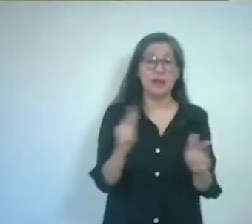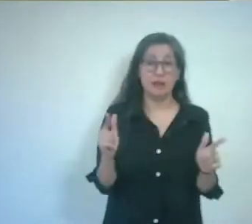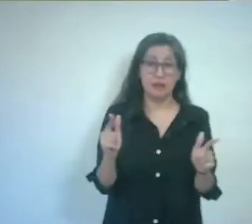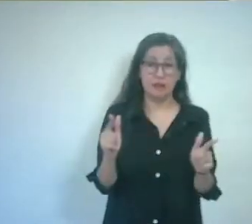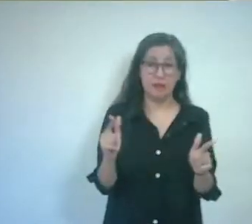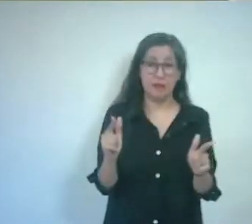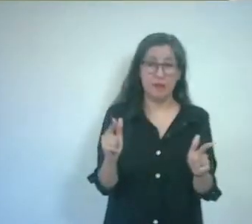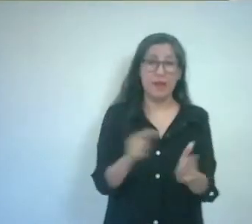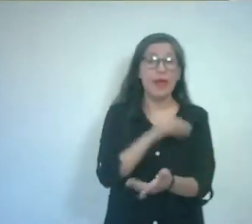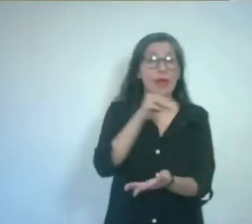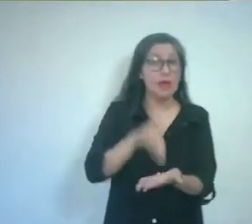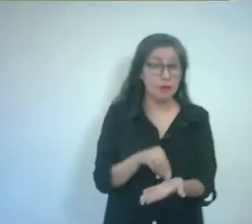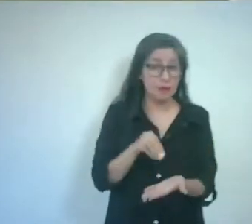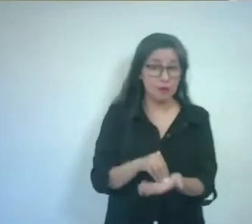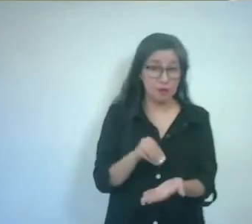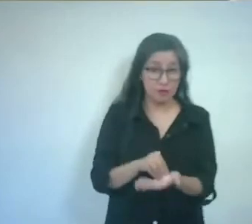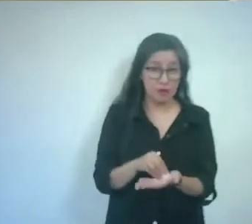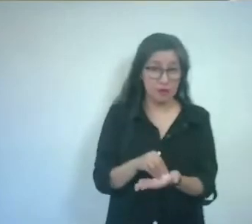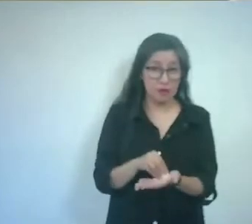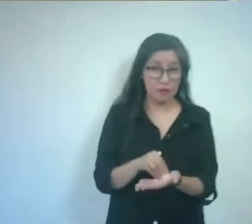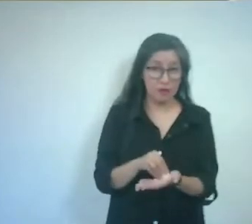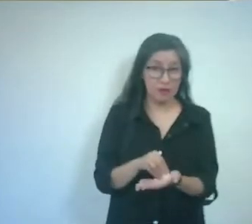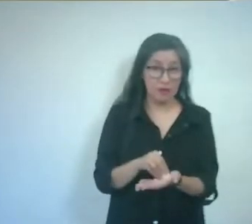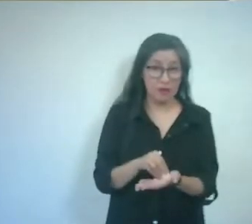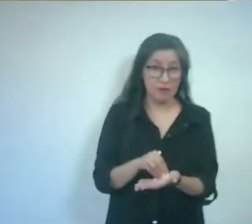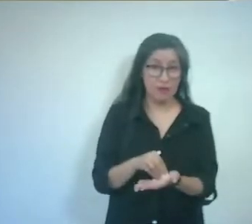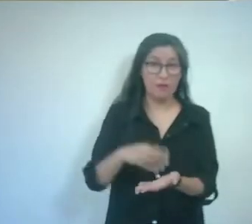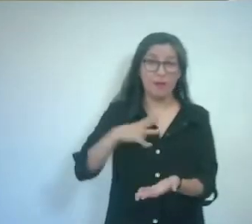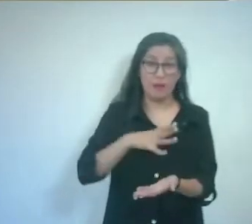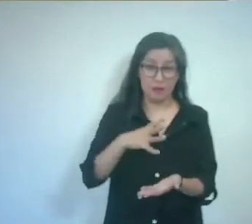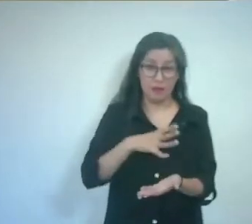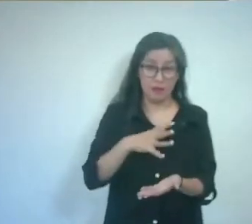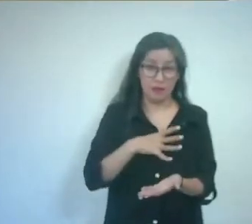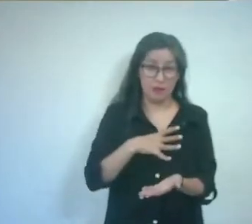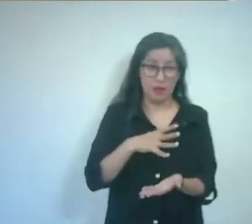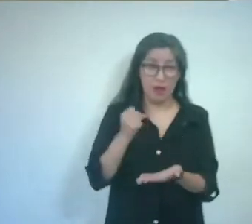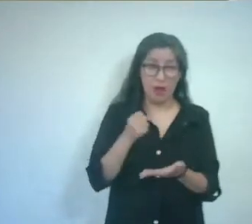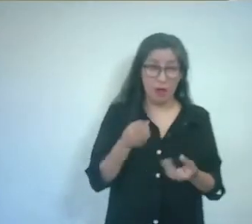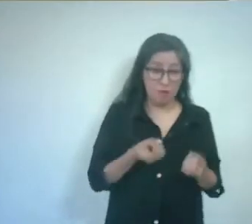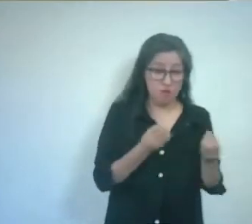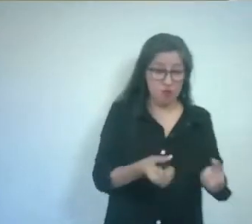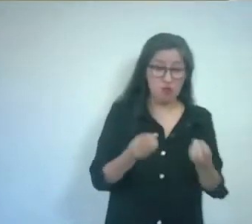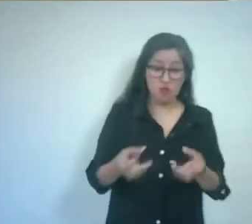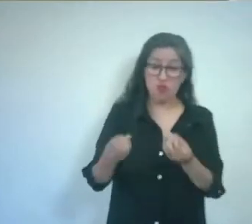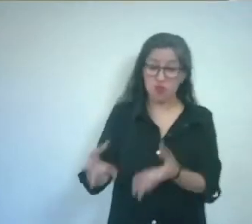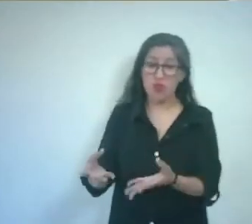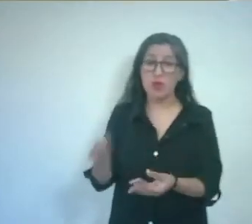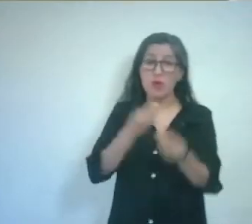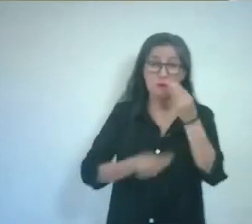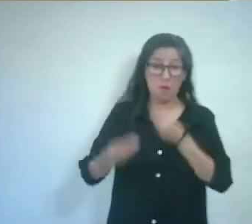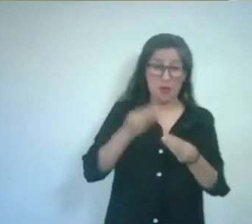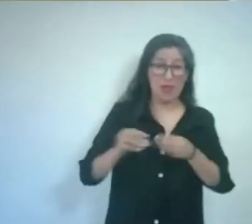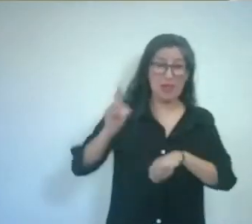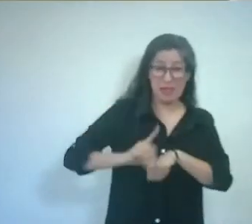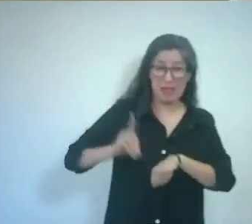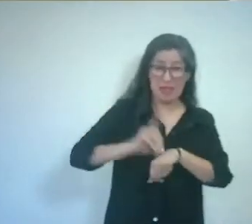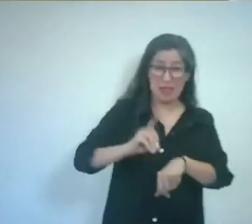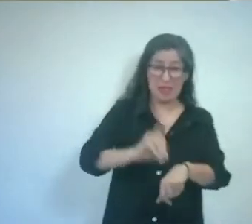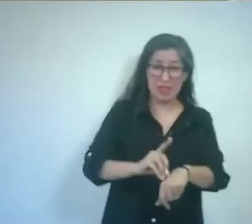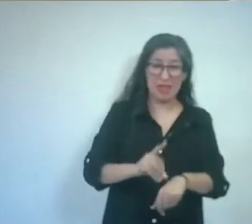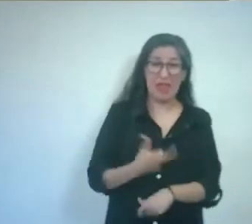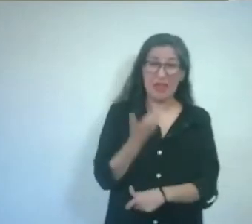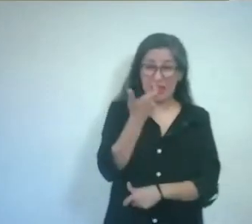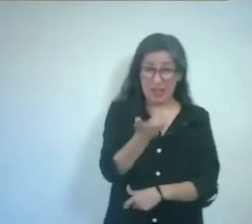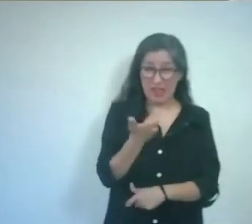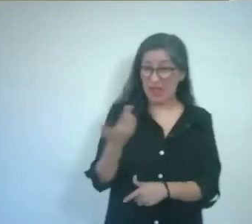y que aún y cuando se les haya otorgado despensas casi a diario y dinero en estos